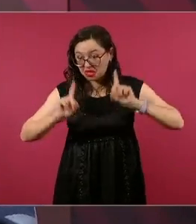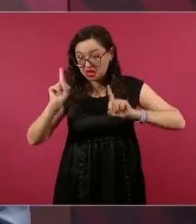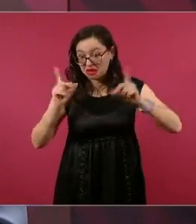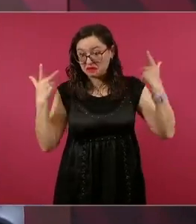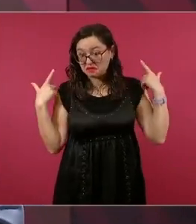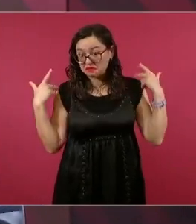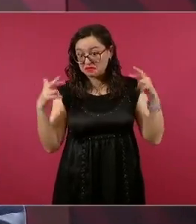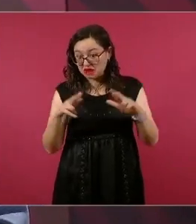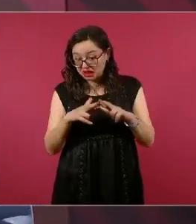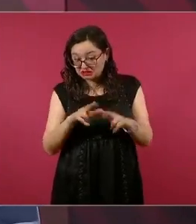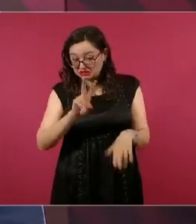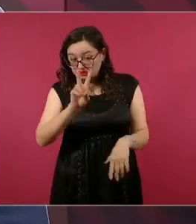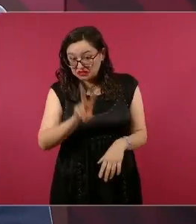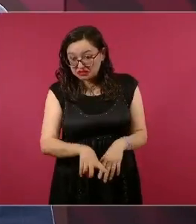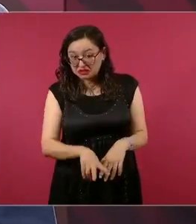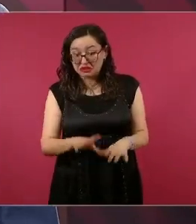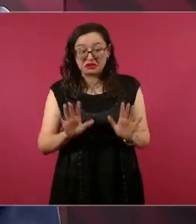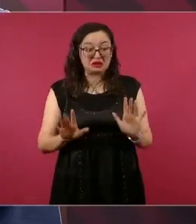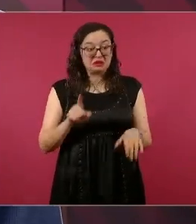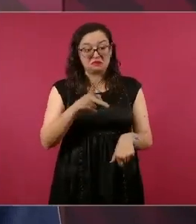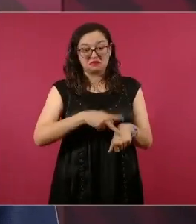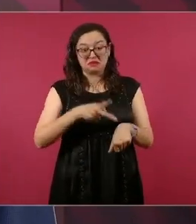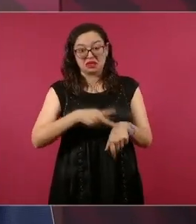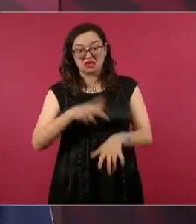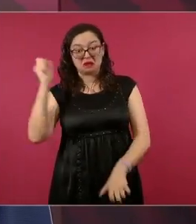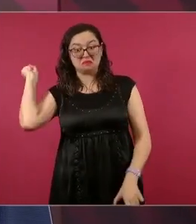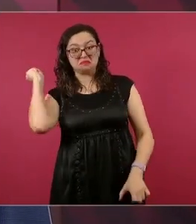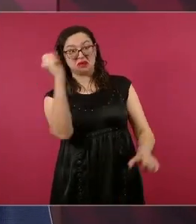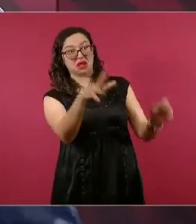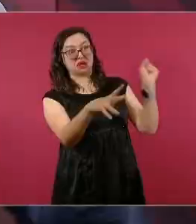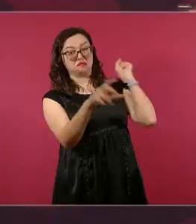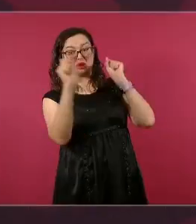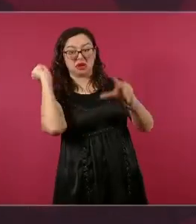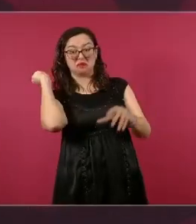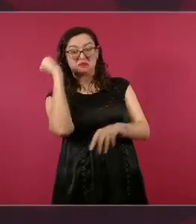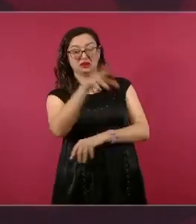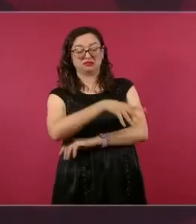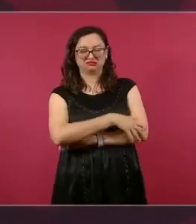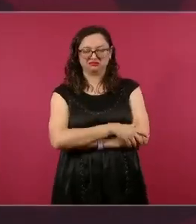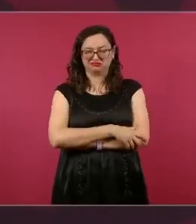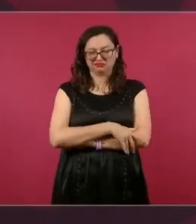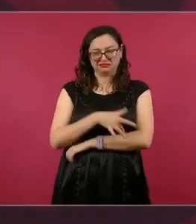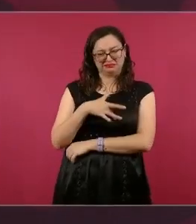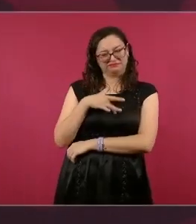de tirar piedras aquí al palacio y romper vidrios, pues eso no